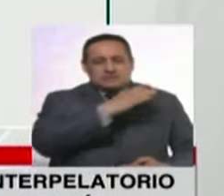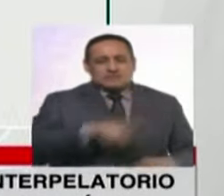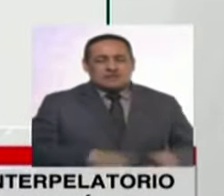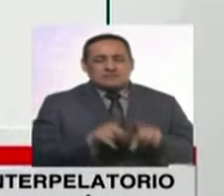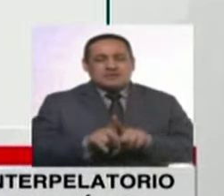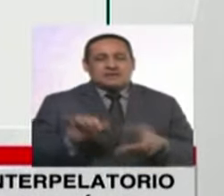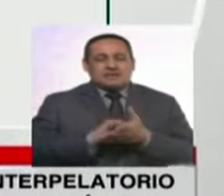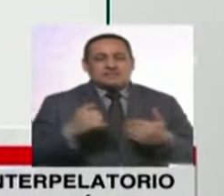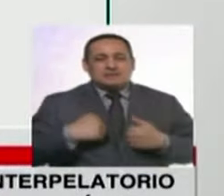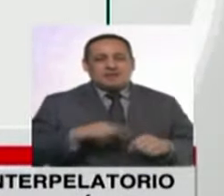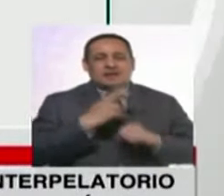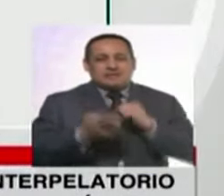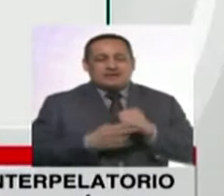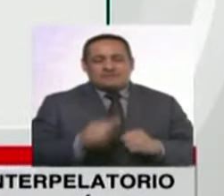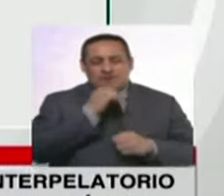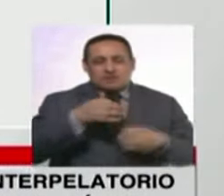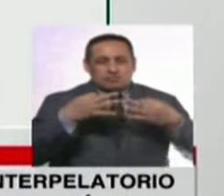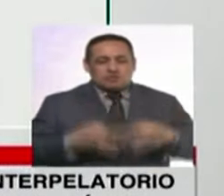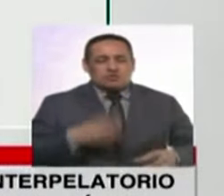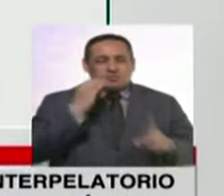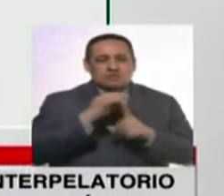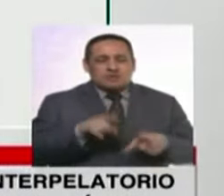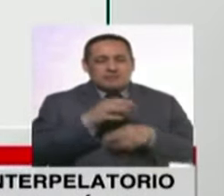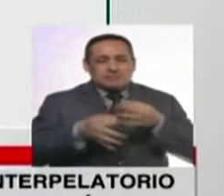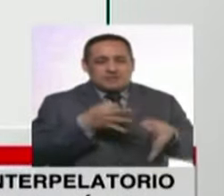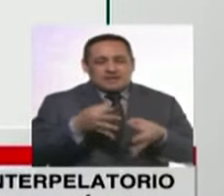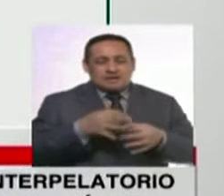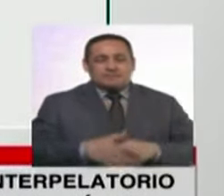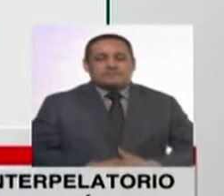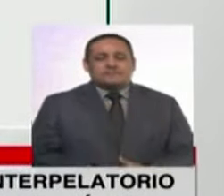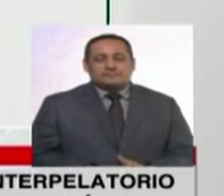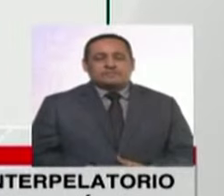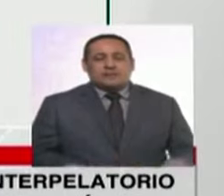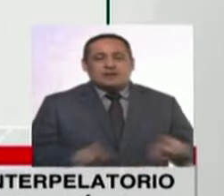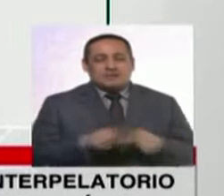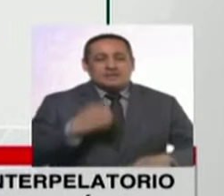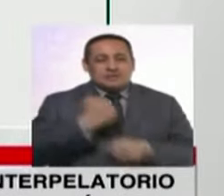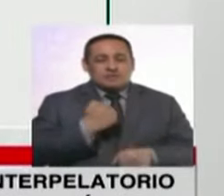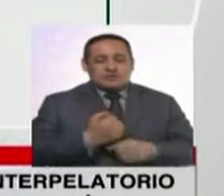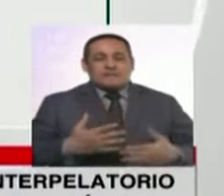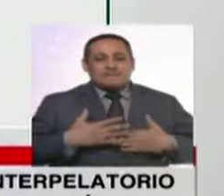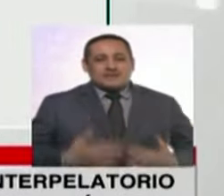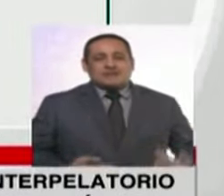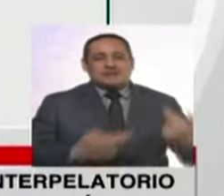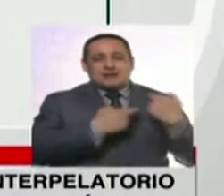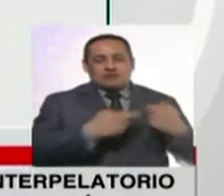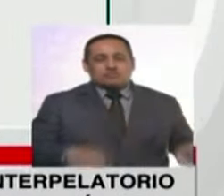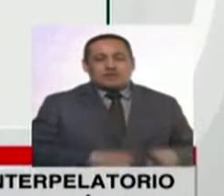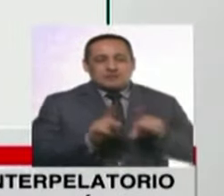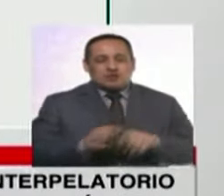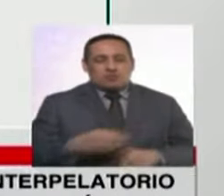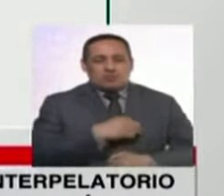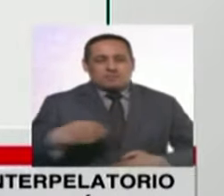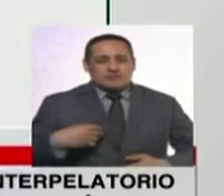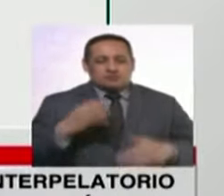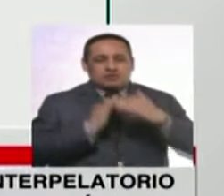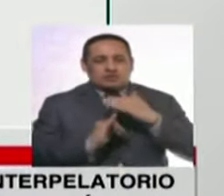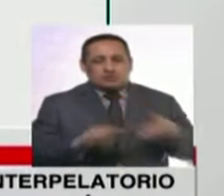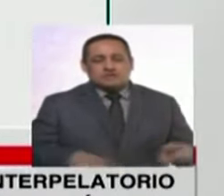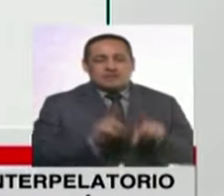para garantizar el cumplimiento de los objetivos institucionales debo desayunar que en el ejercicio en mi cargo como ministro interior